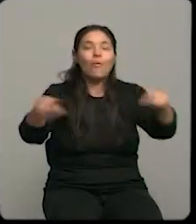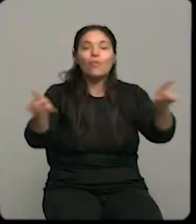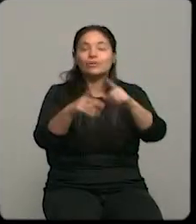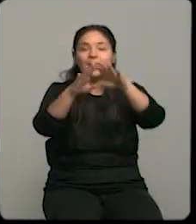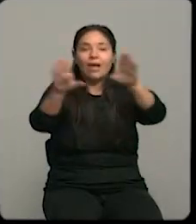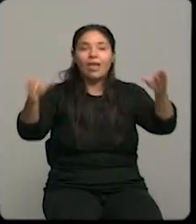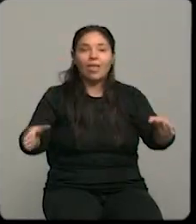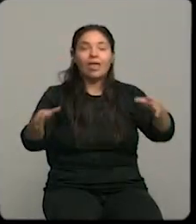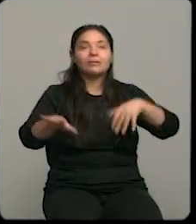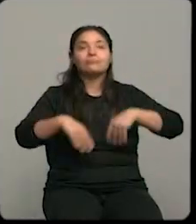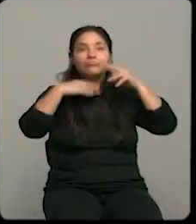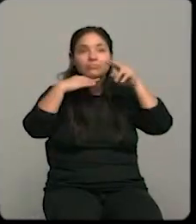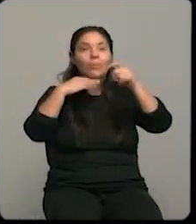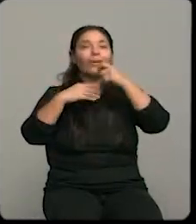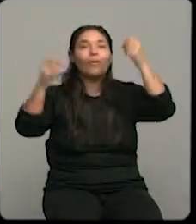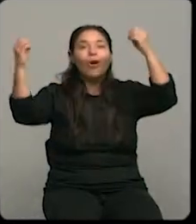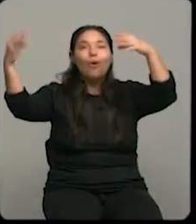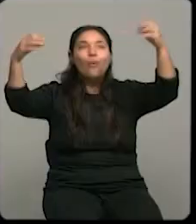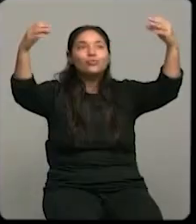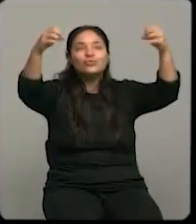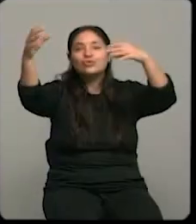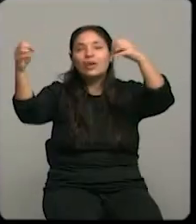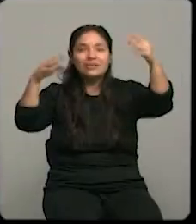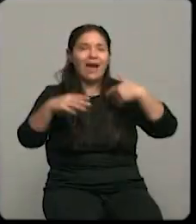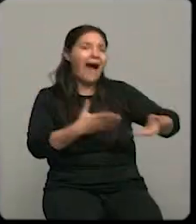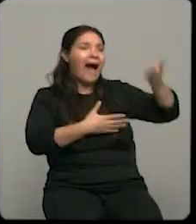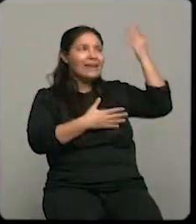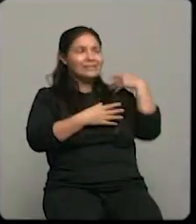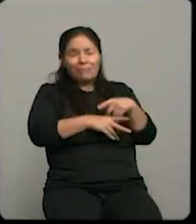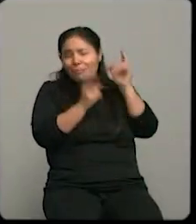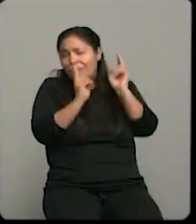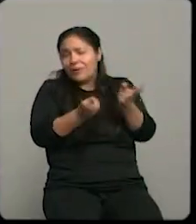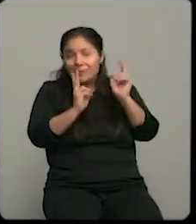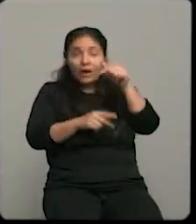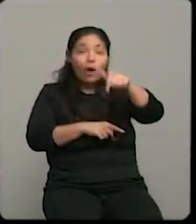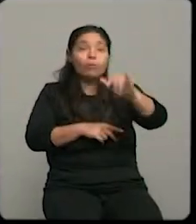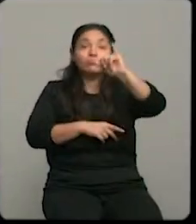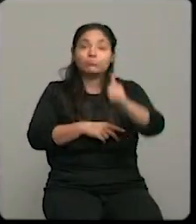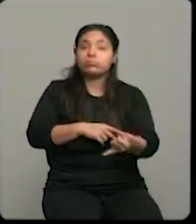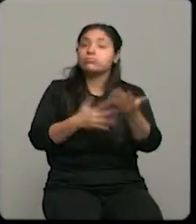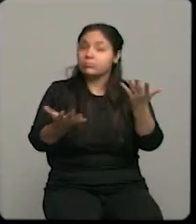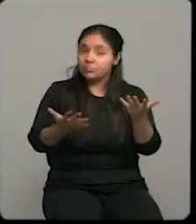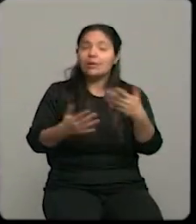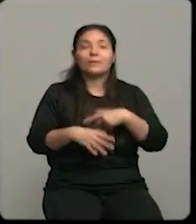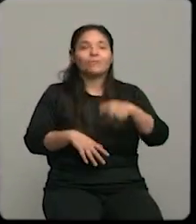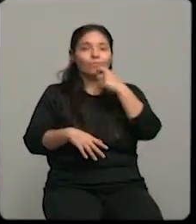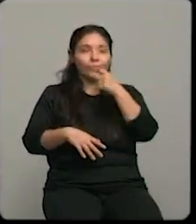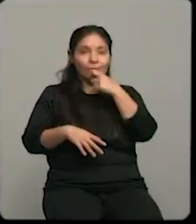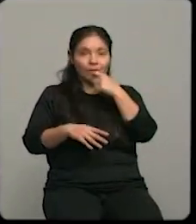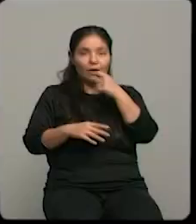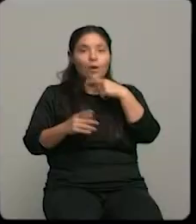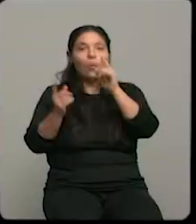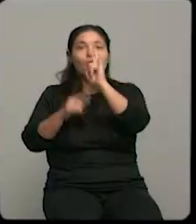con juegos de luces en la orquesta, algo prohibido en algunas otras épocas. ¿no? Hemos adquirido equipamiento, la universidad nos